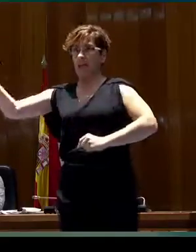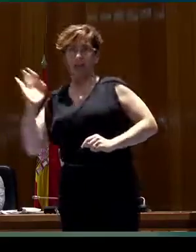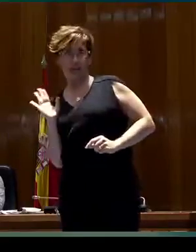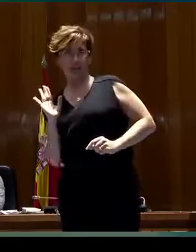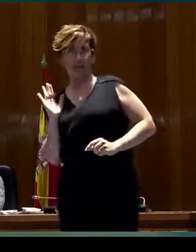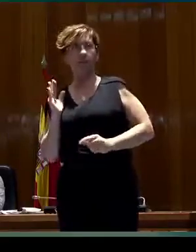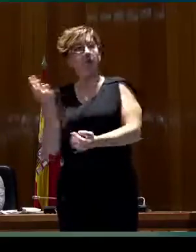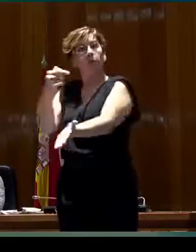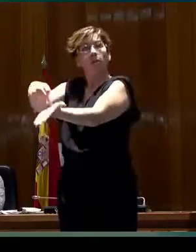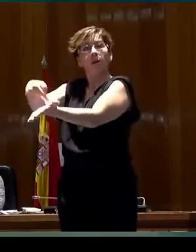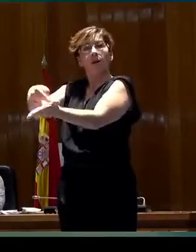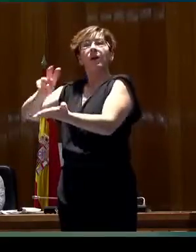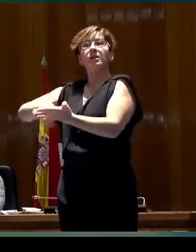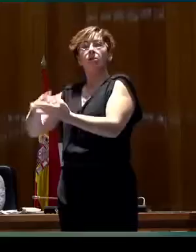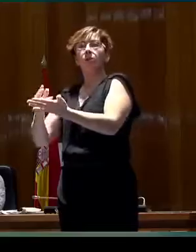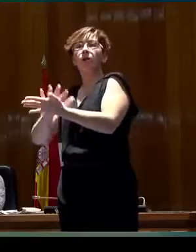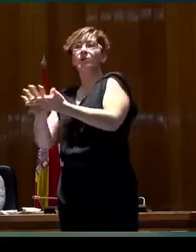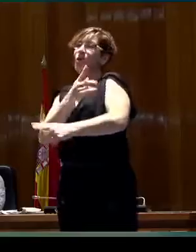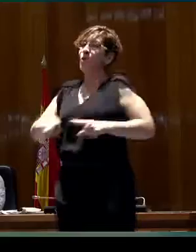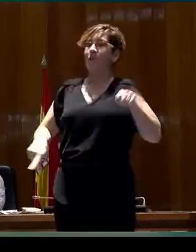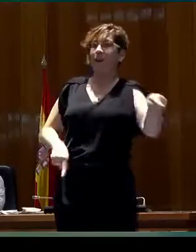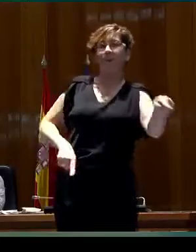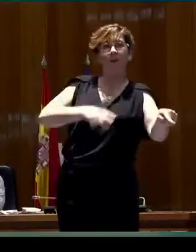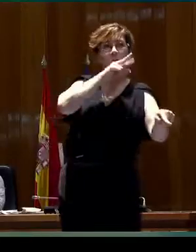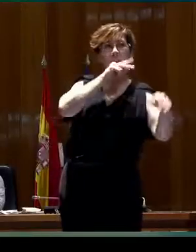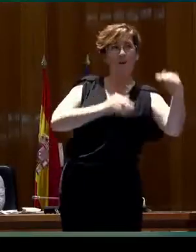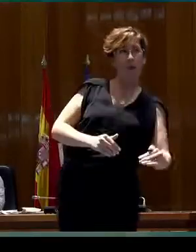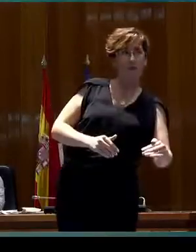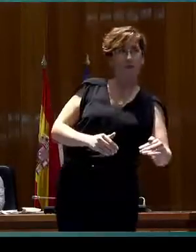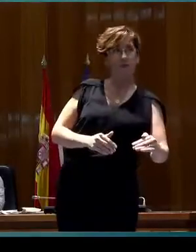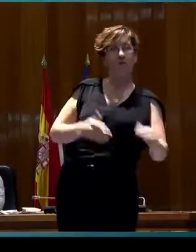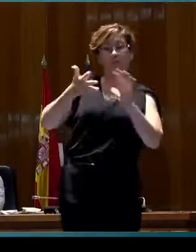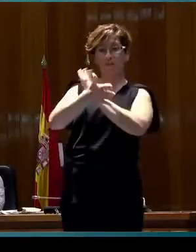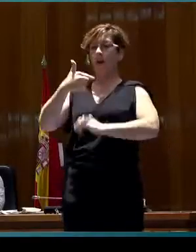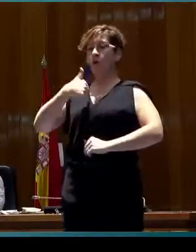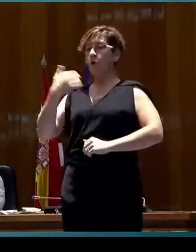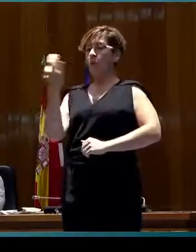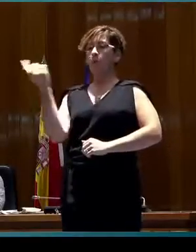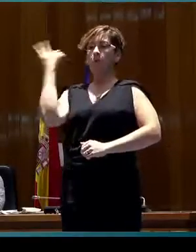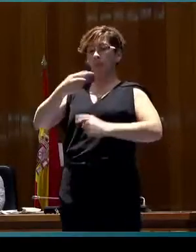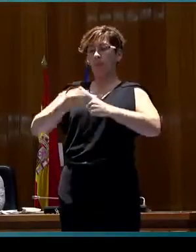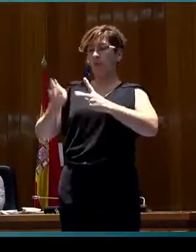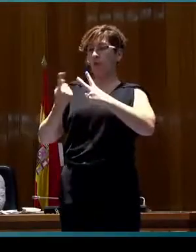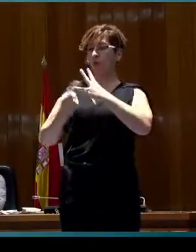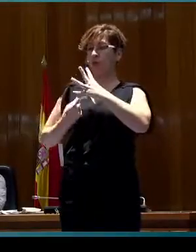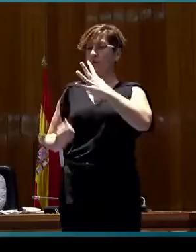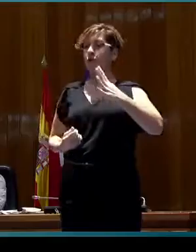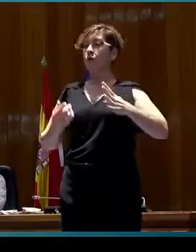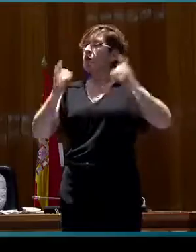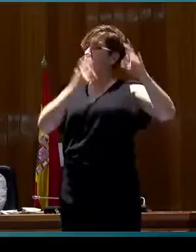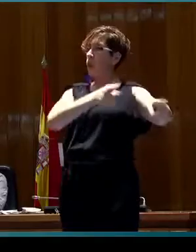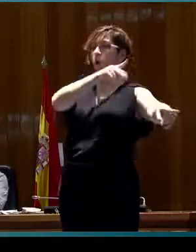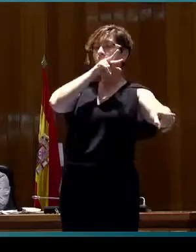a un intérprete de lengua de signos, además de tener las competencias propias del intérprete de lengua